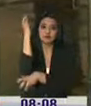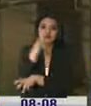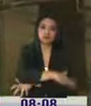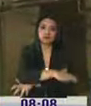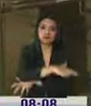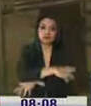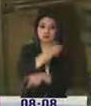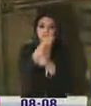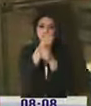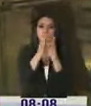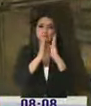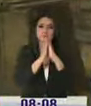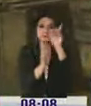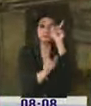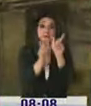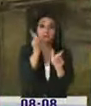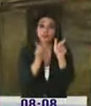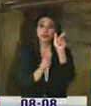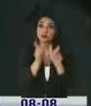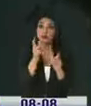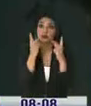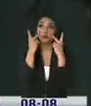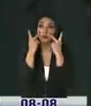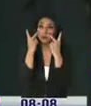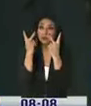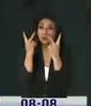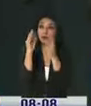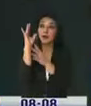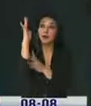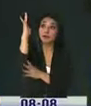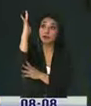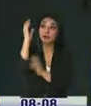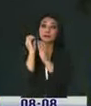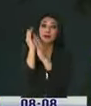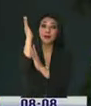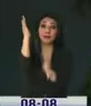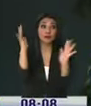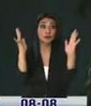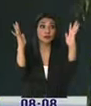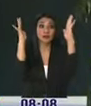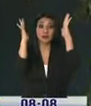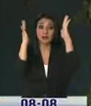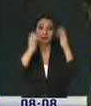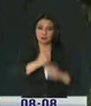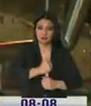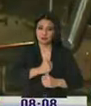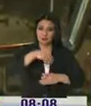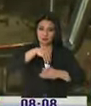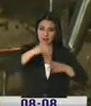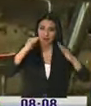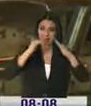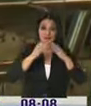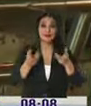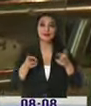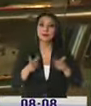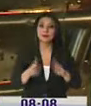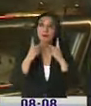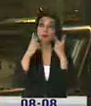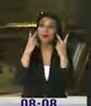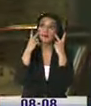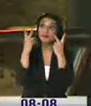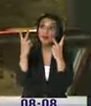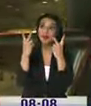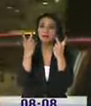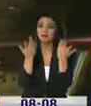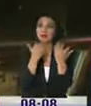ello hacen un llamado a la ciudadanía a estar pendiente de los árboles y arbustos, no solo de las propiedades privadas, sino de las públicas.